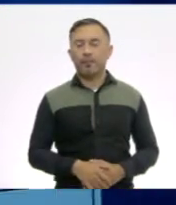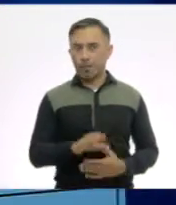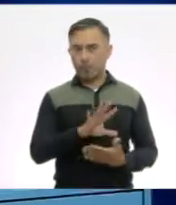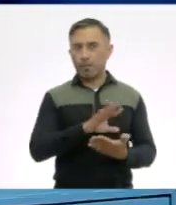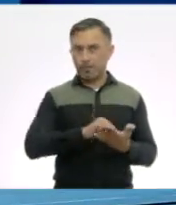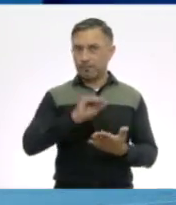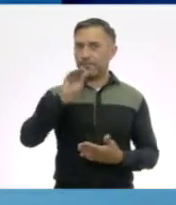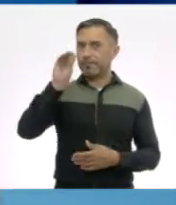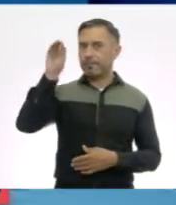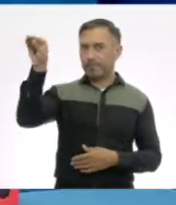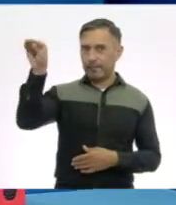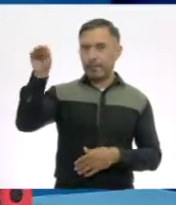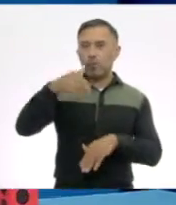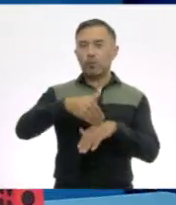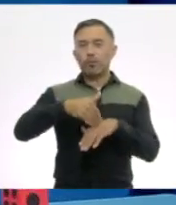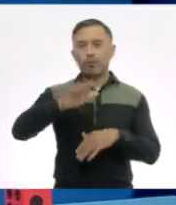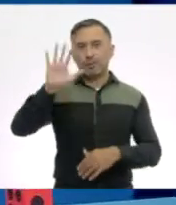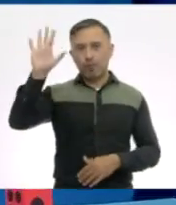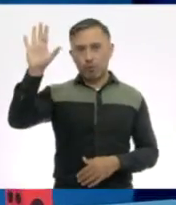mi número 5.